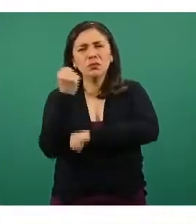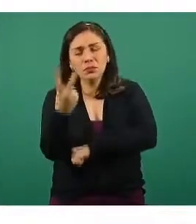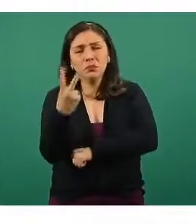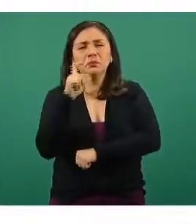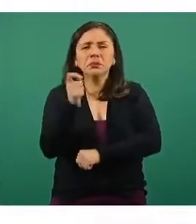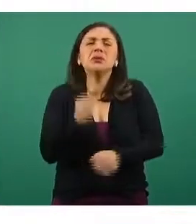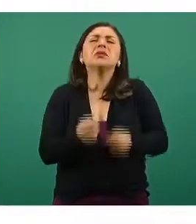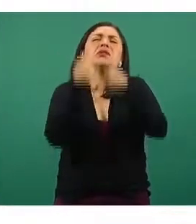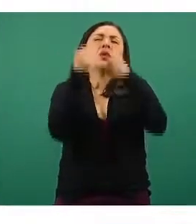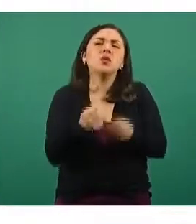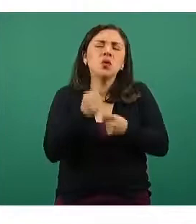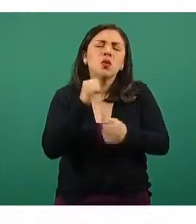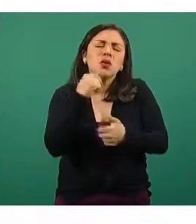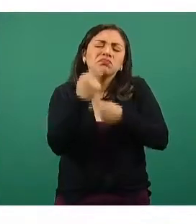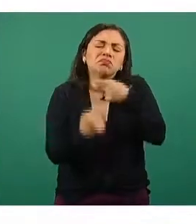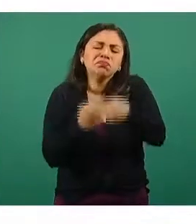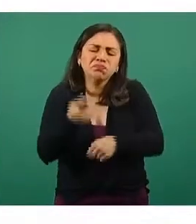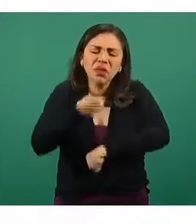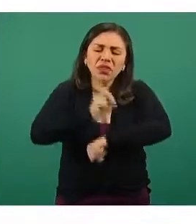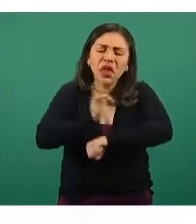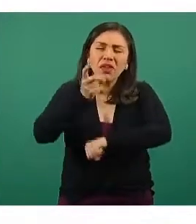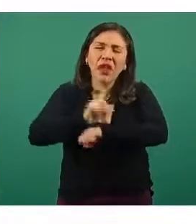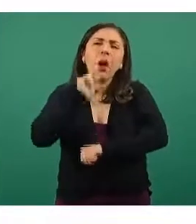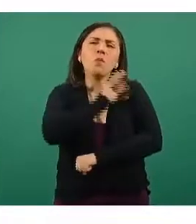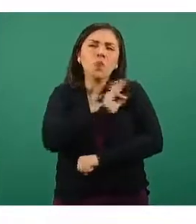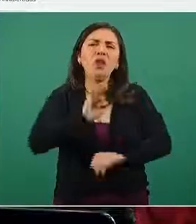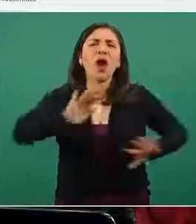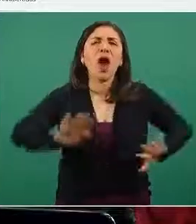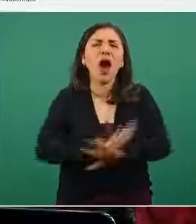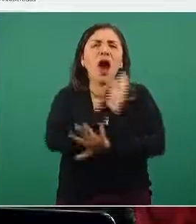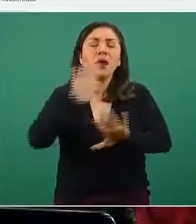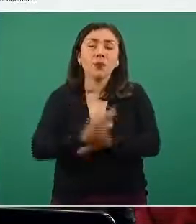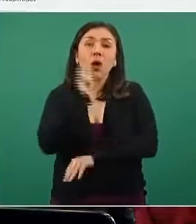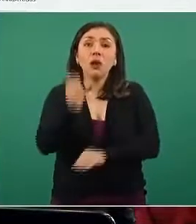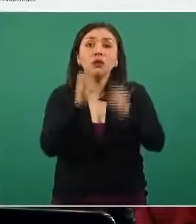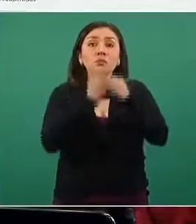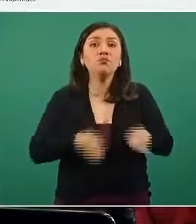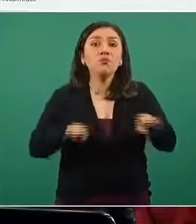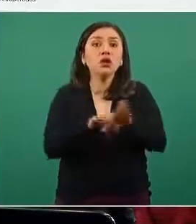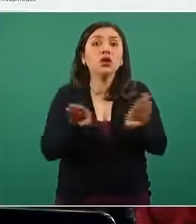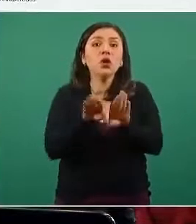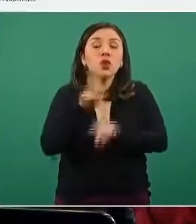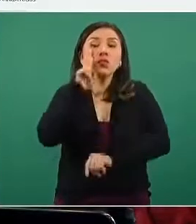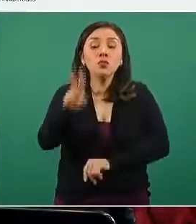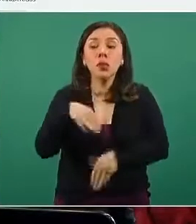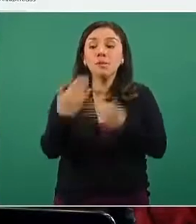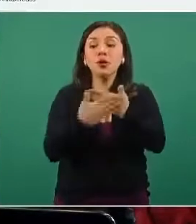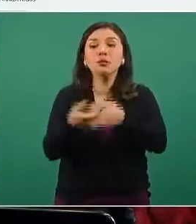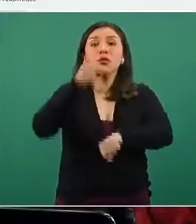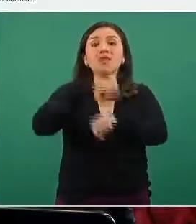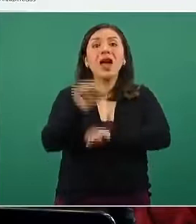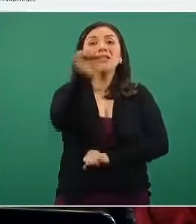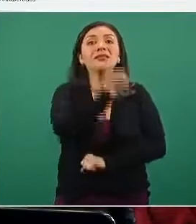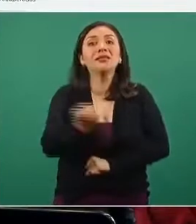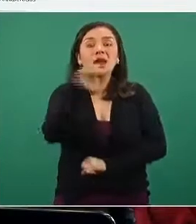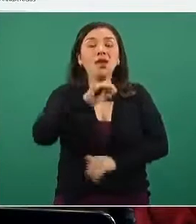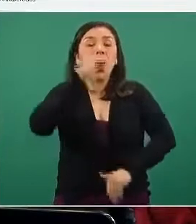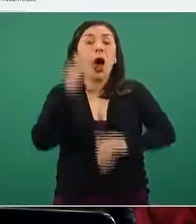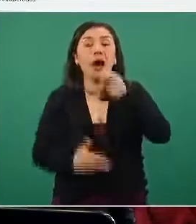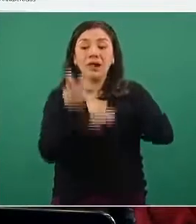de seguro se irá modificando en los siguientes días y será importante ver en todo caso para el sábado, que es cuando cierra la